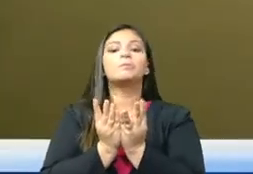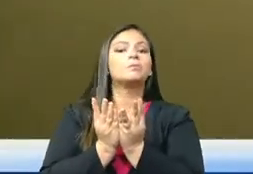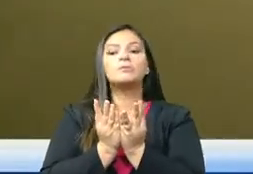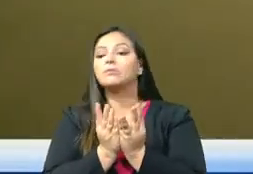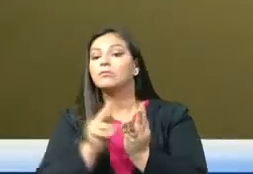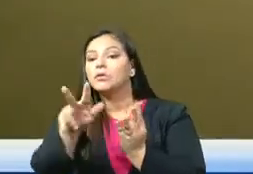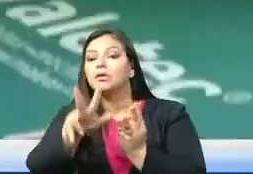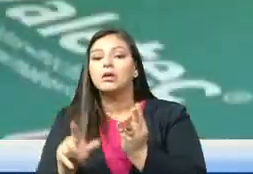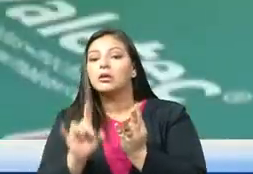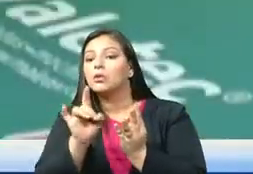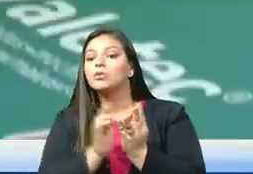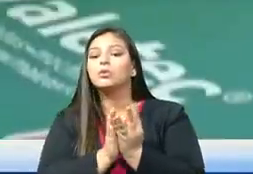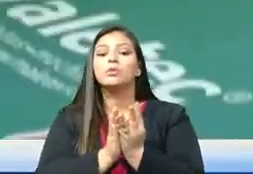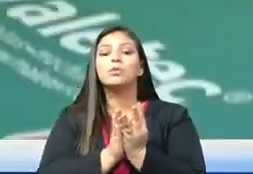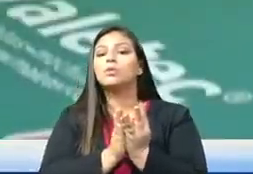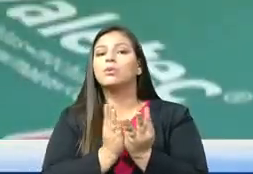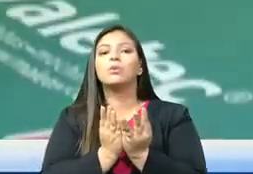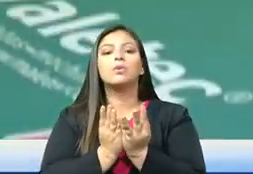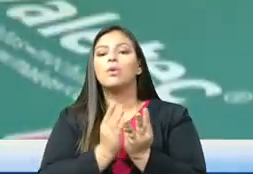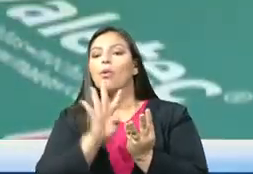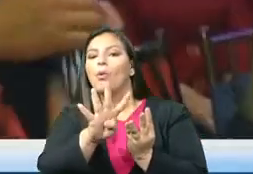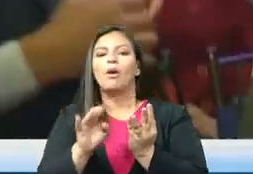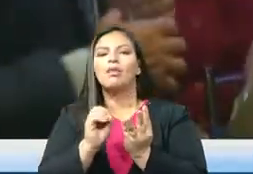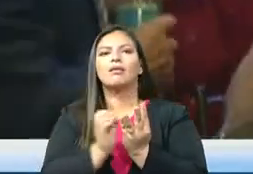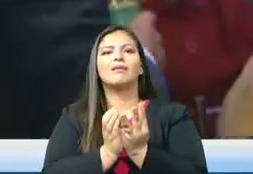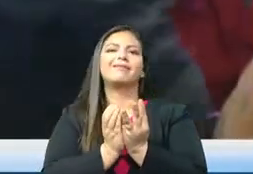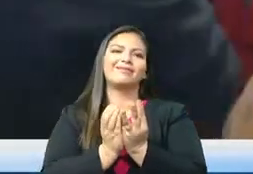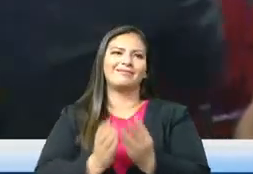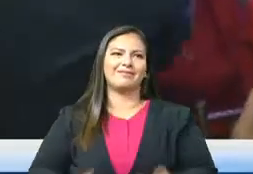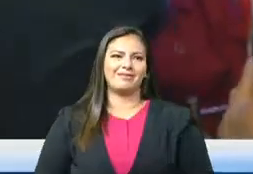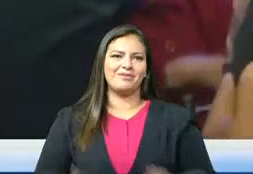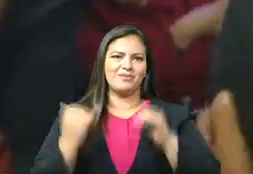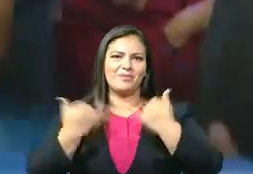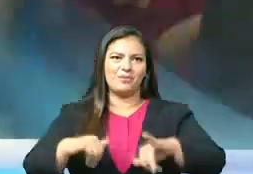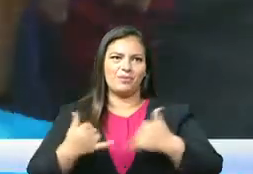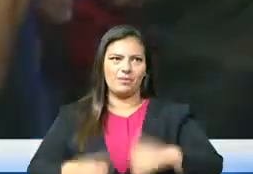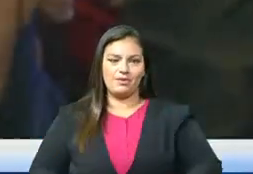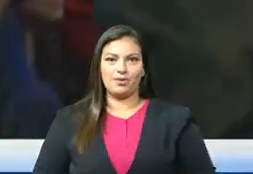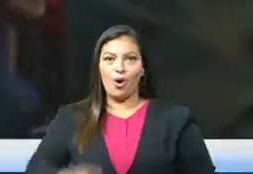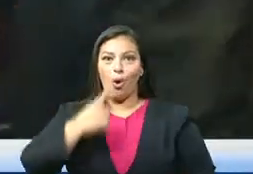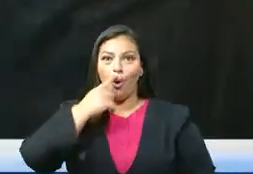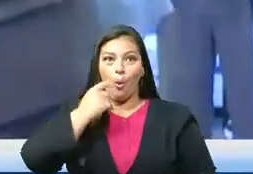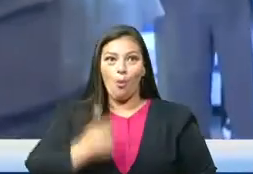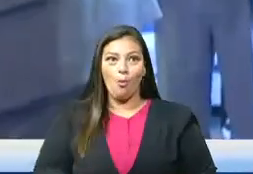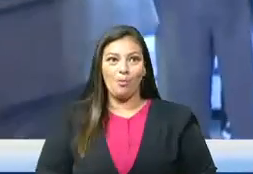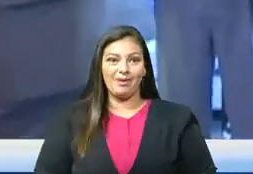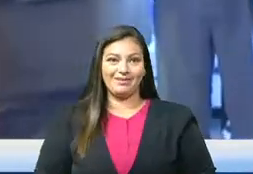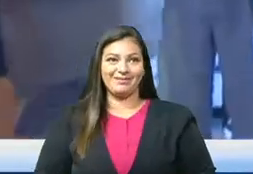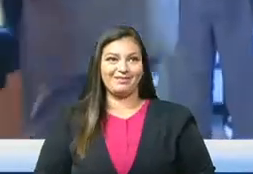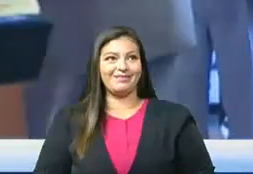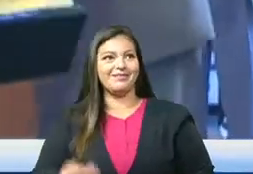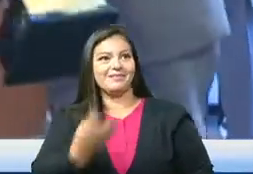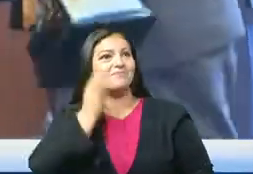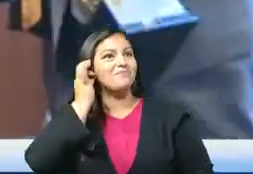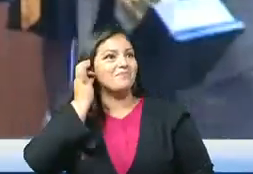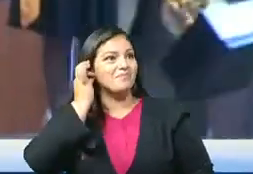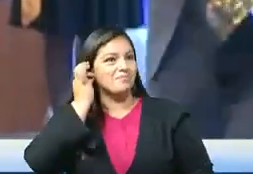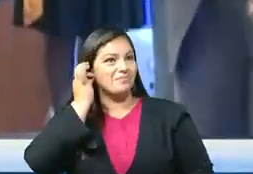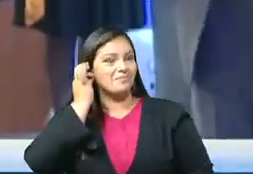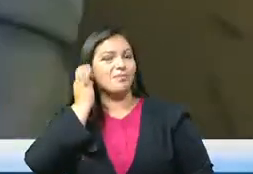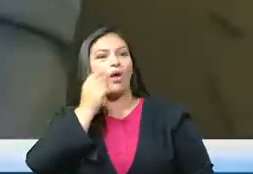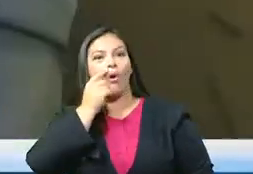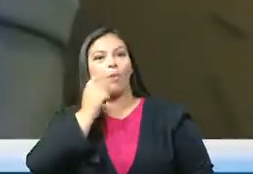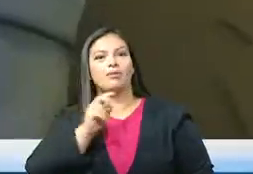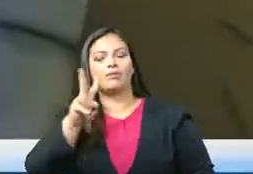juega, entre otras, caracterizaron la velada. Al final, una pareja oriunda de Guayaquil se llevó la copa hacia el puerto